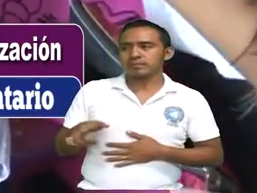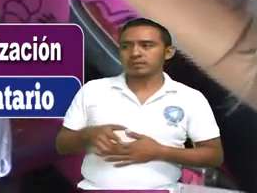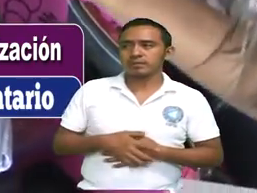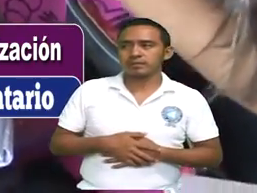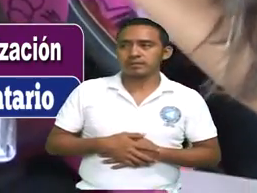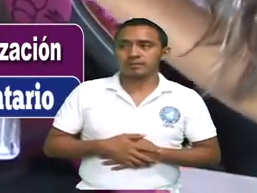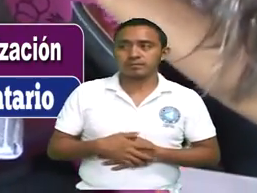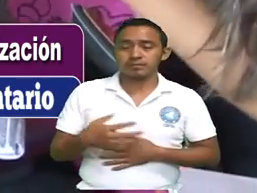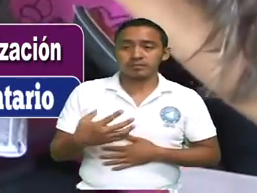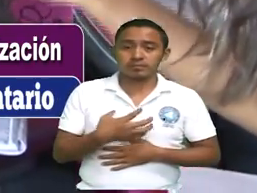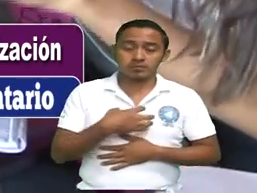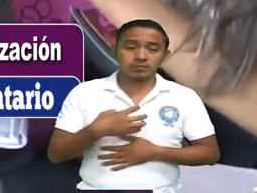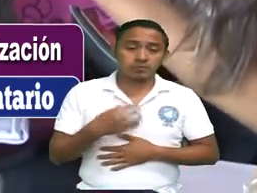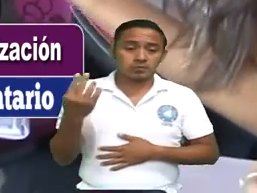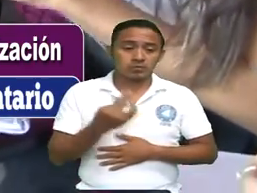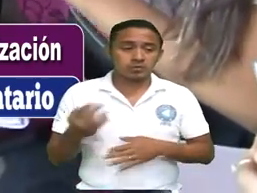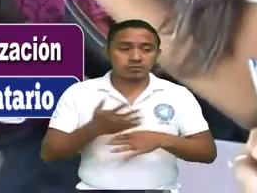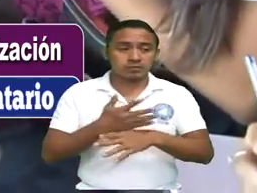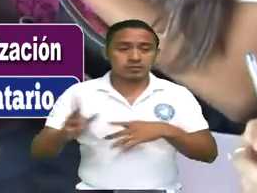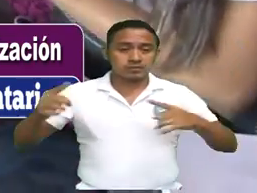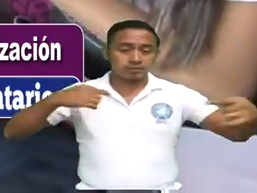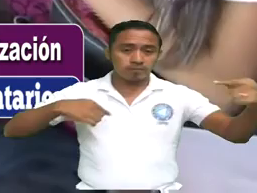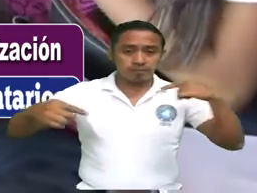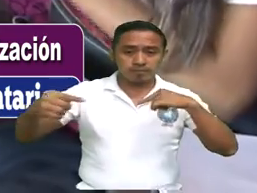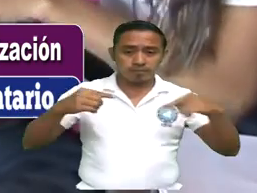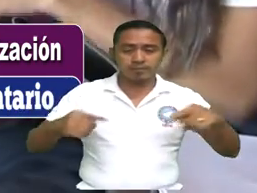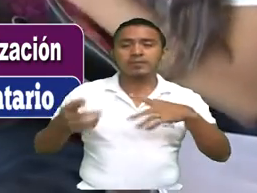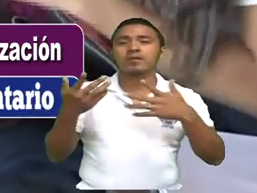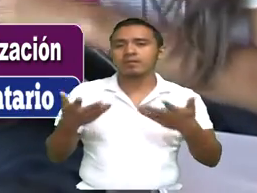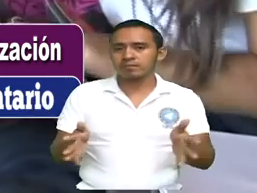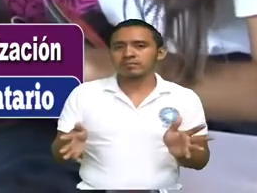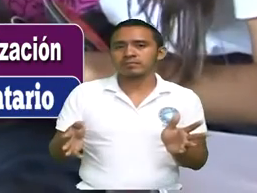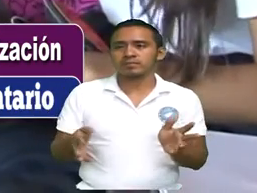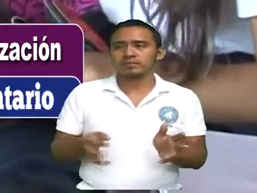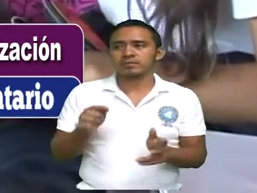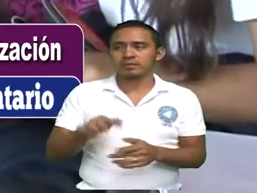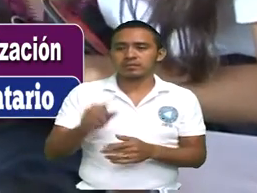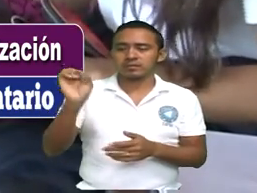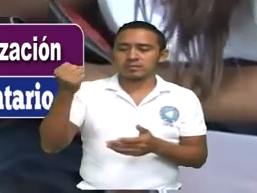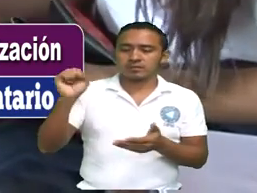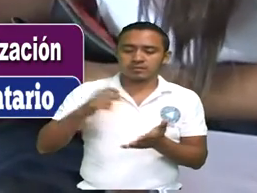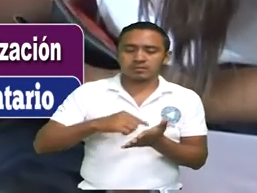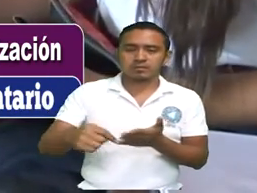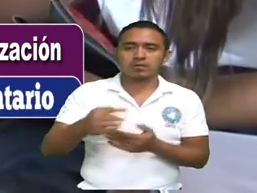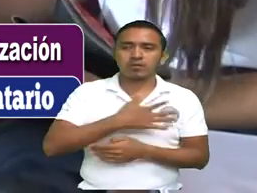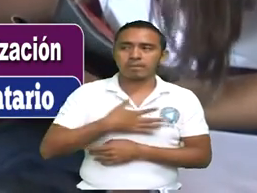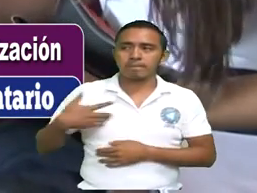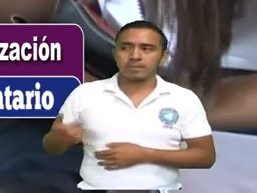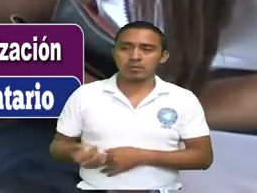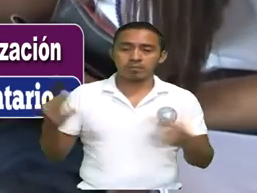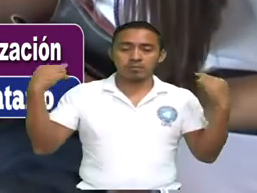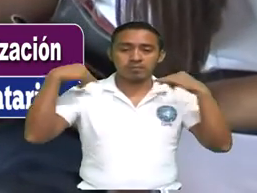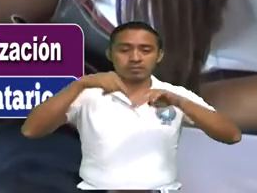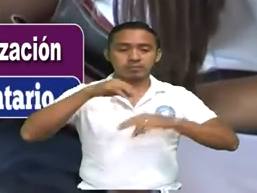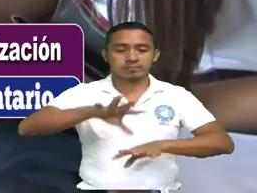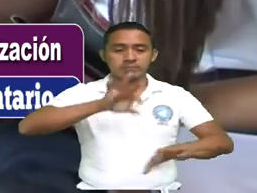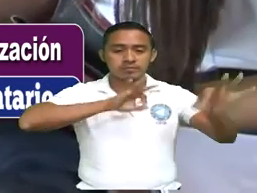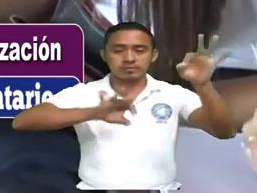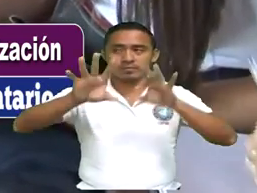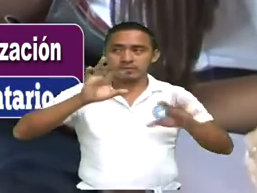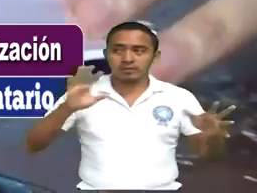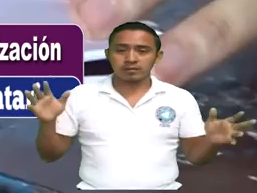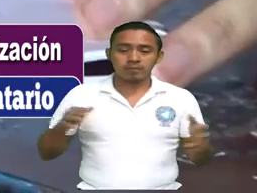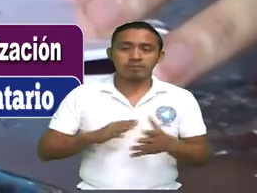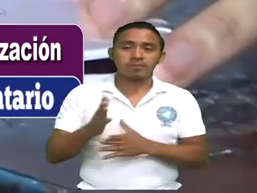decir, para eso se están usando diferentes estrategias. Sí. Precisamente en esta semana se están eligiendo los mejores docentes de Nicaragua de los